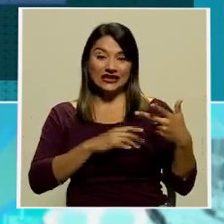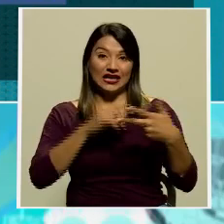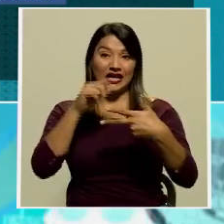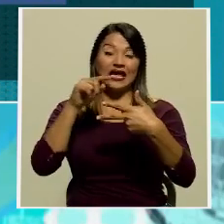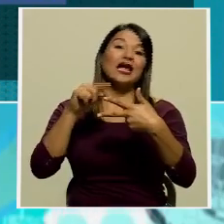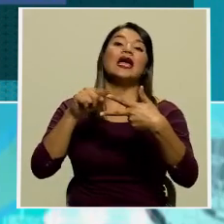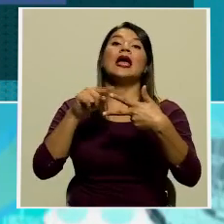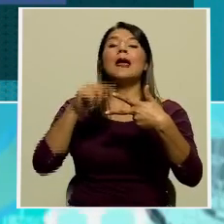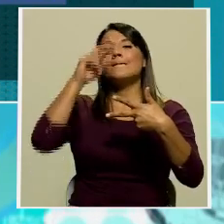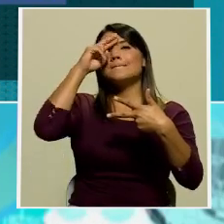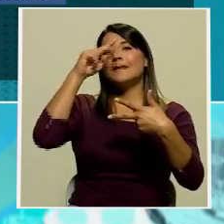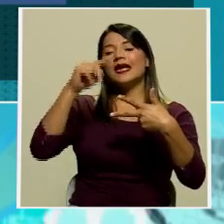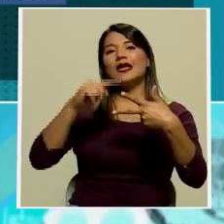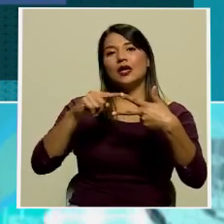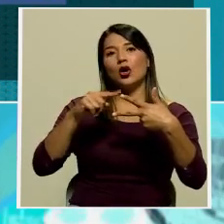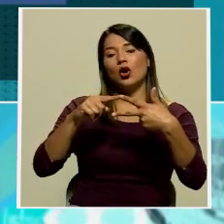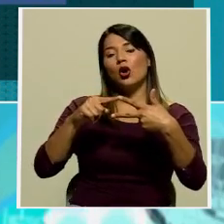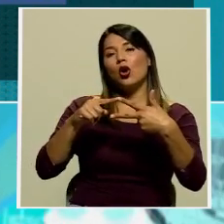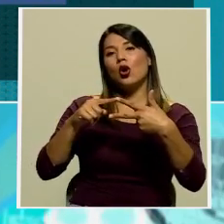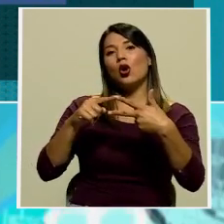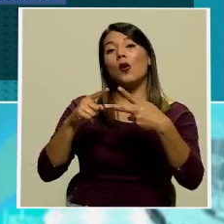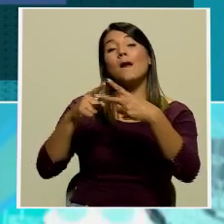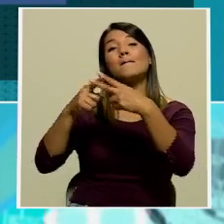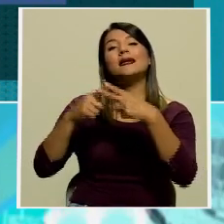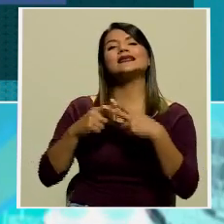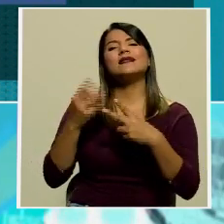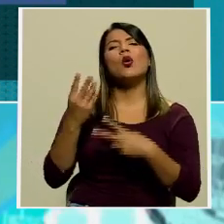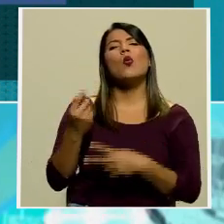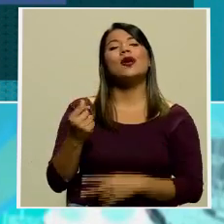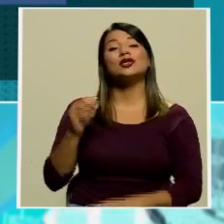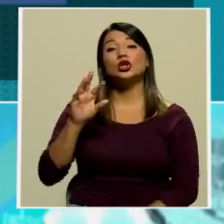una línea de crédito flexible por